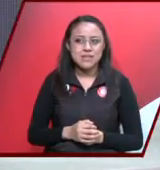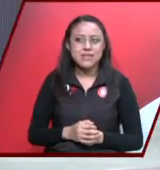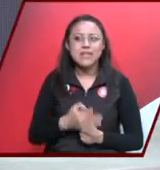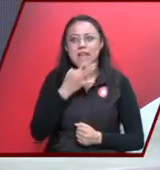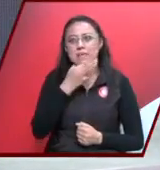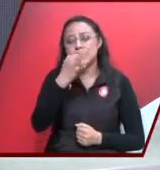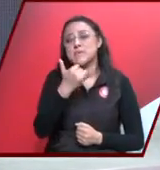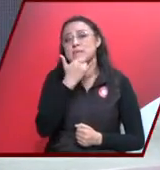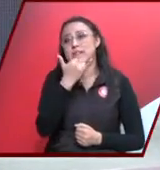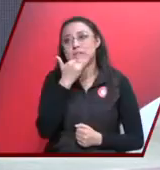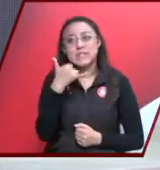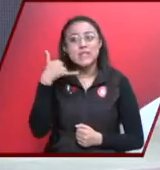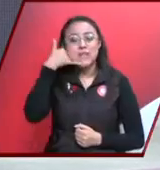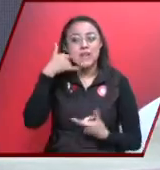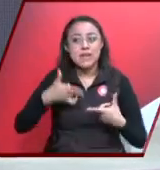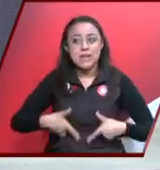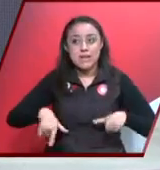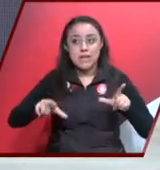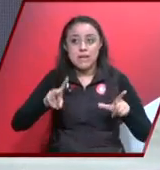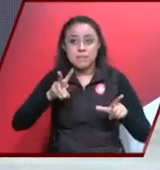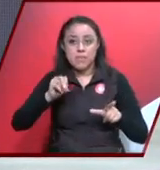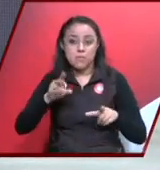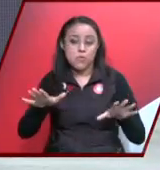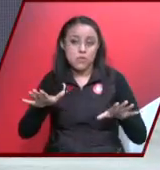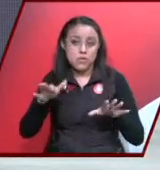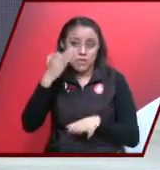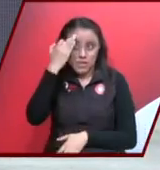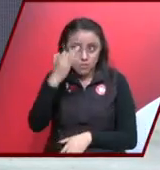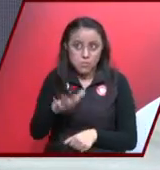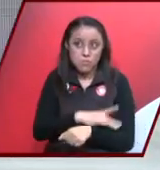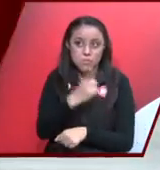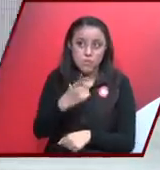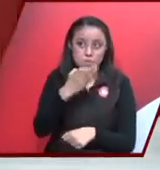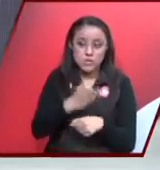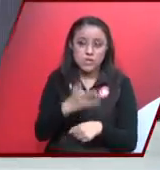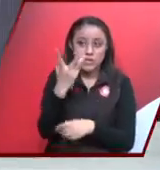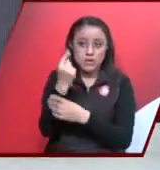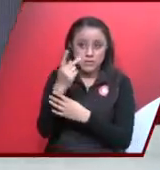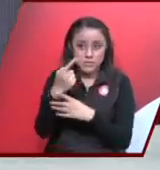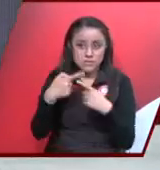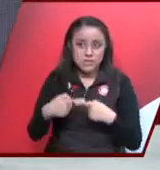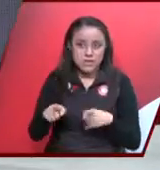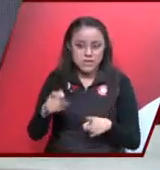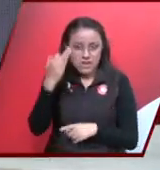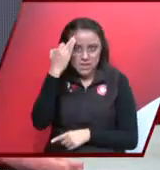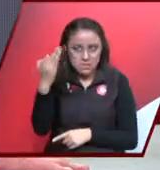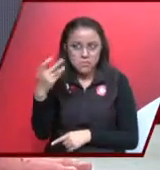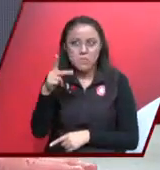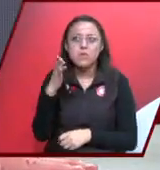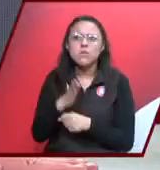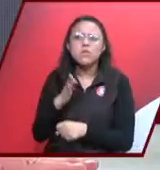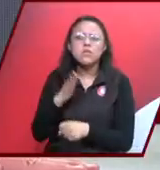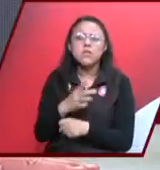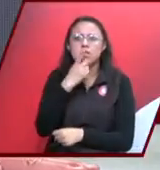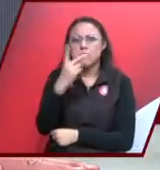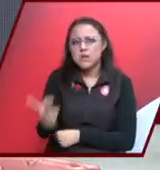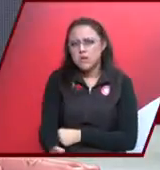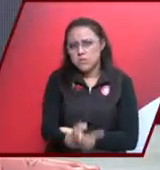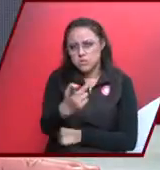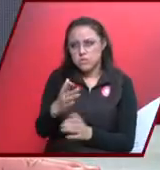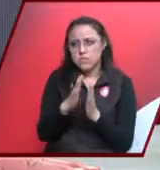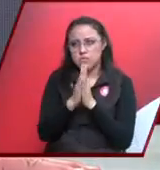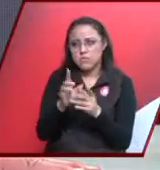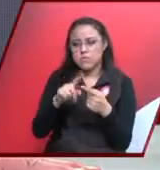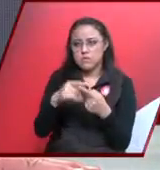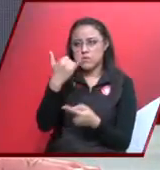Le aviso, como es vía celular y estoy en vivo, tarda en llegar un poquitito y hacer por la señal de la televisión y todo. Pero, a ver, pregunta esto, por